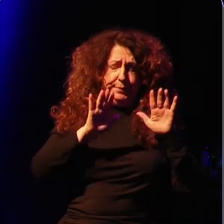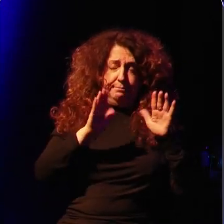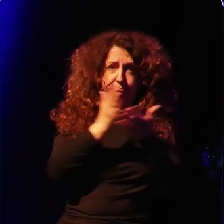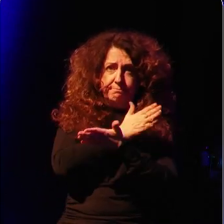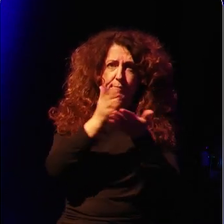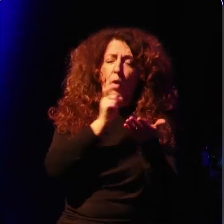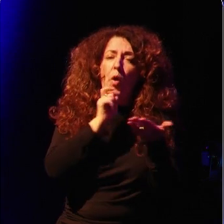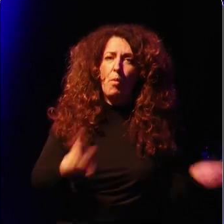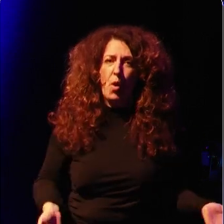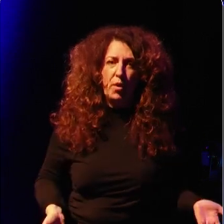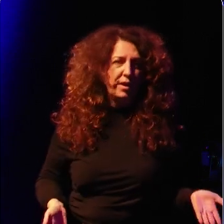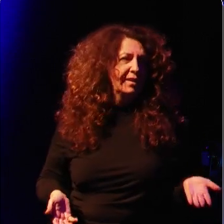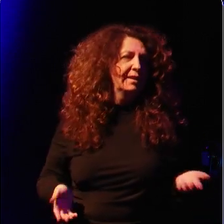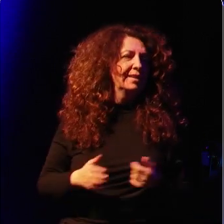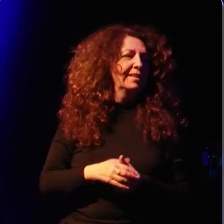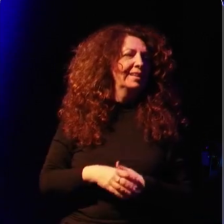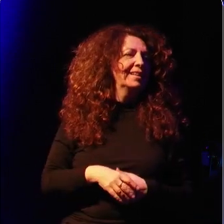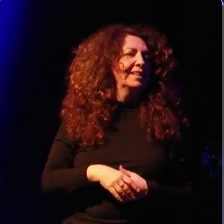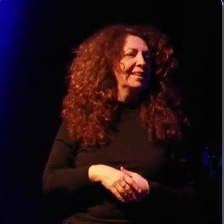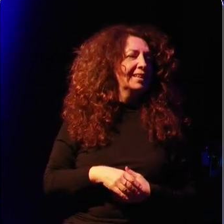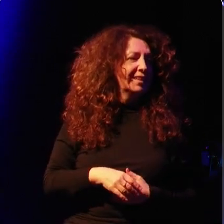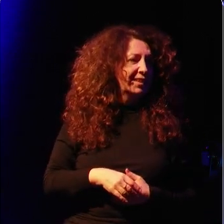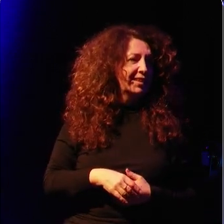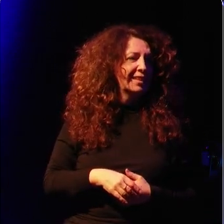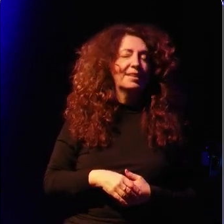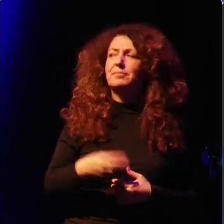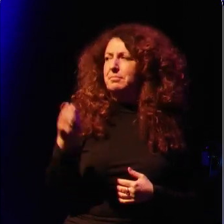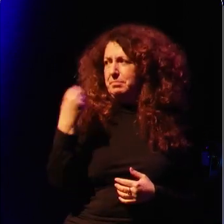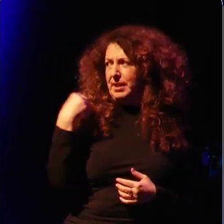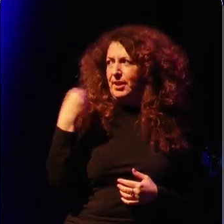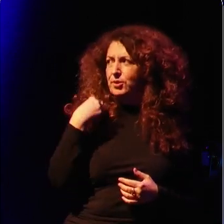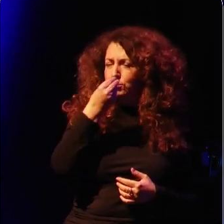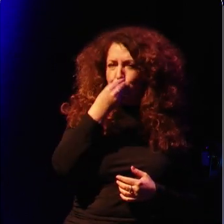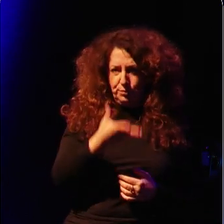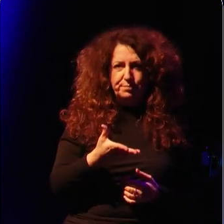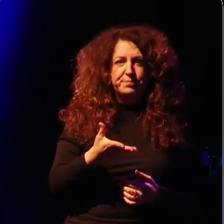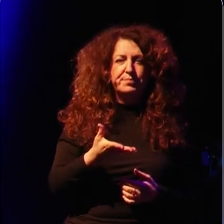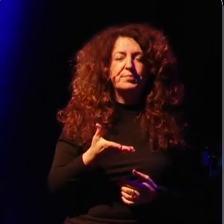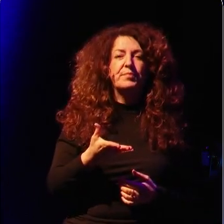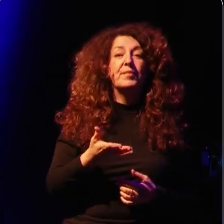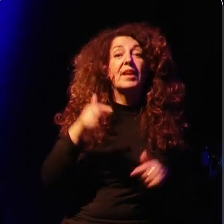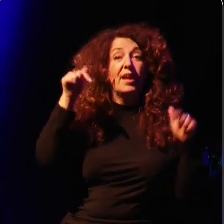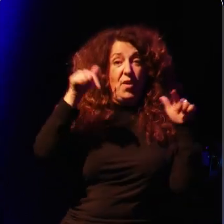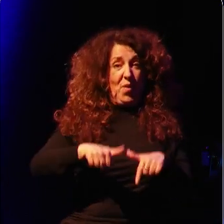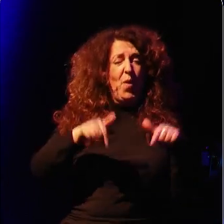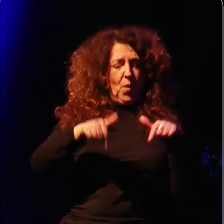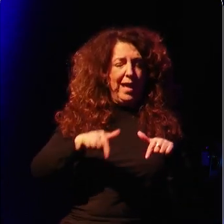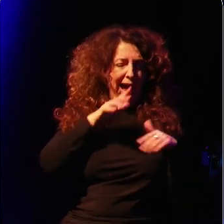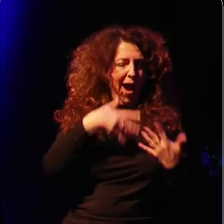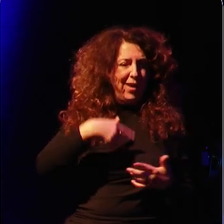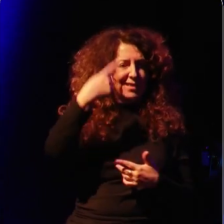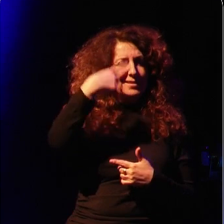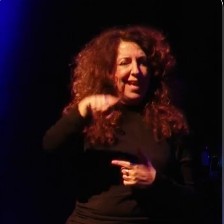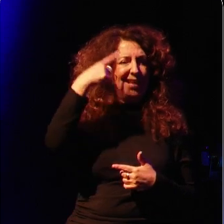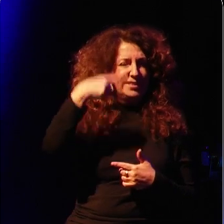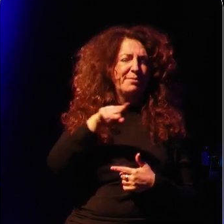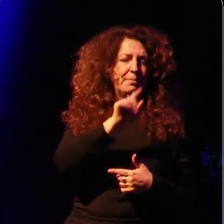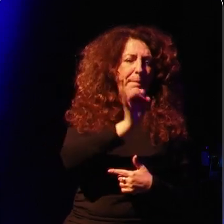de las simulaciones? Vaya. Ok, la pregunta es muy buena. A día de hoy sí lo estamos sabiendo porque